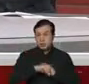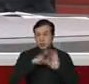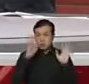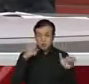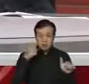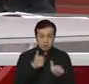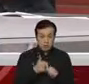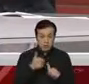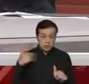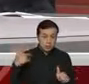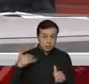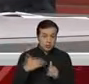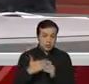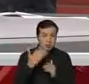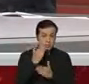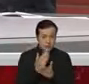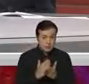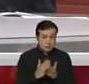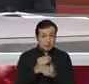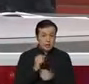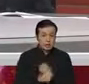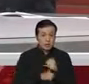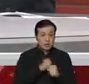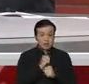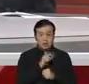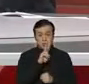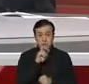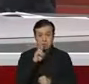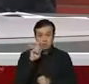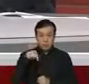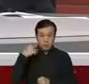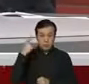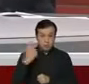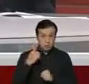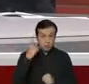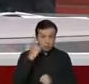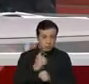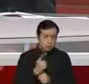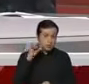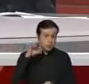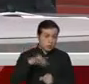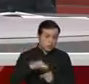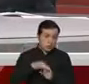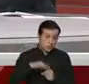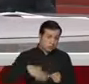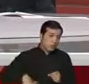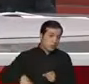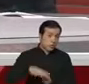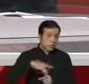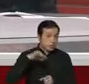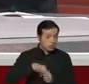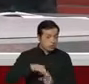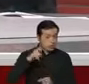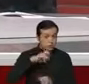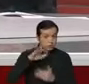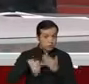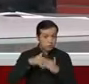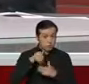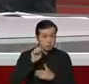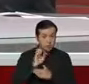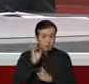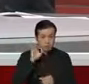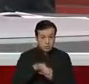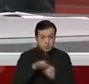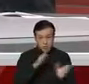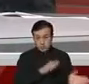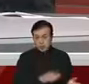ya transcurriendo la mitad de este año 2020. El próximo año es un país de elecciones. Tendremos que llegar los ecuatorianos a las urnas